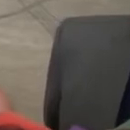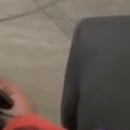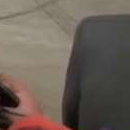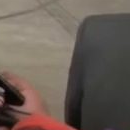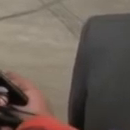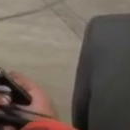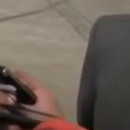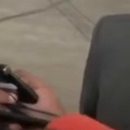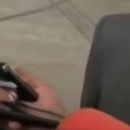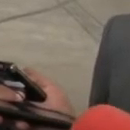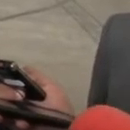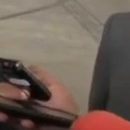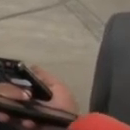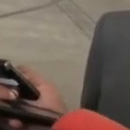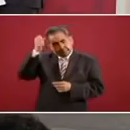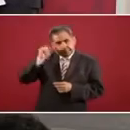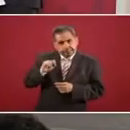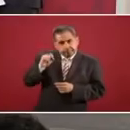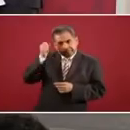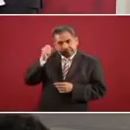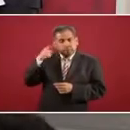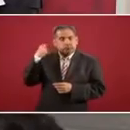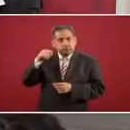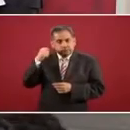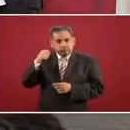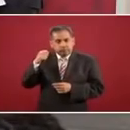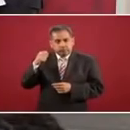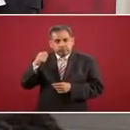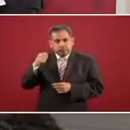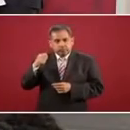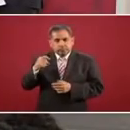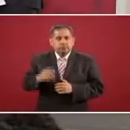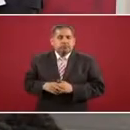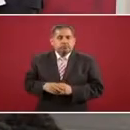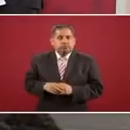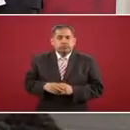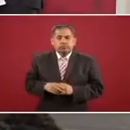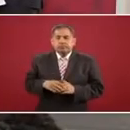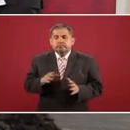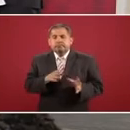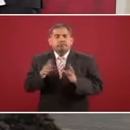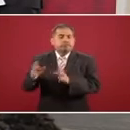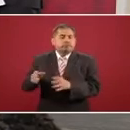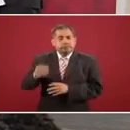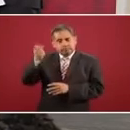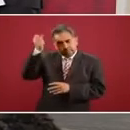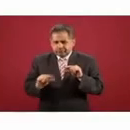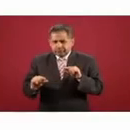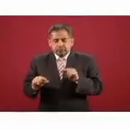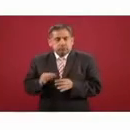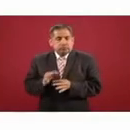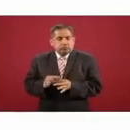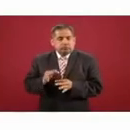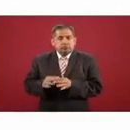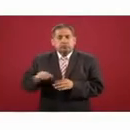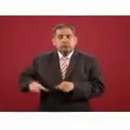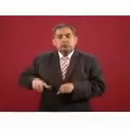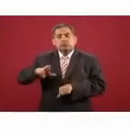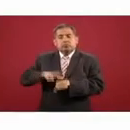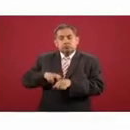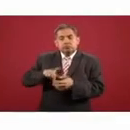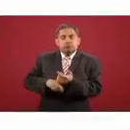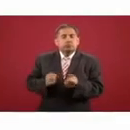y solo se leen partes policíacas. Esta mañana, el titular de la Secretaría de Seguridad y Protección Ciudadana, Alfonso Durazo, exhibió